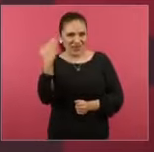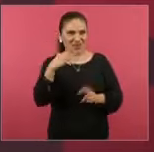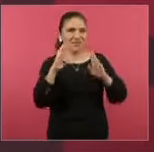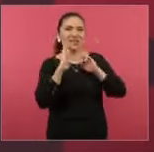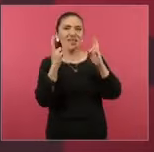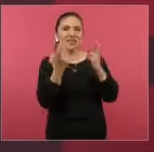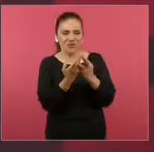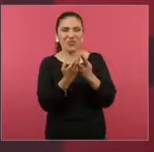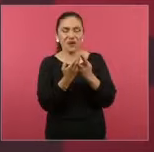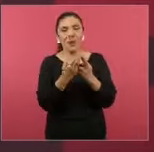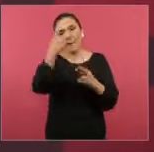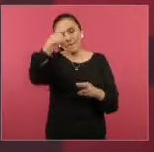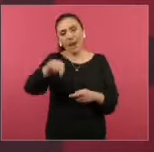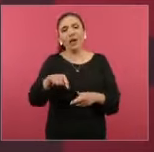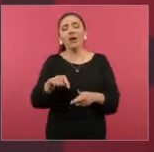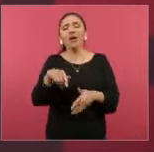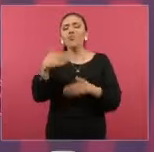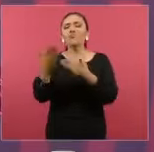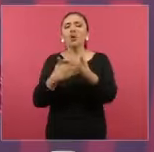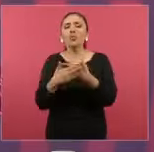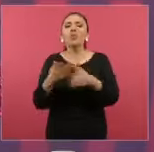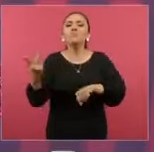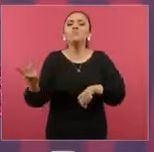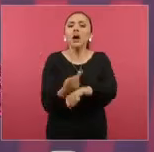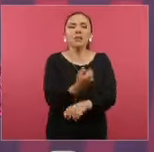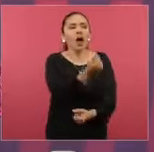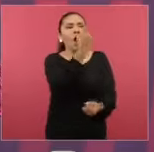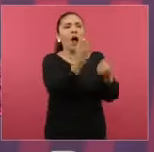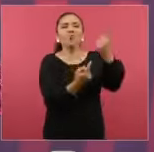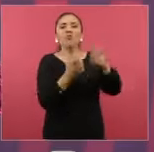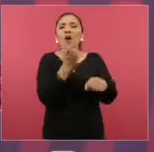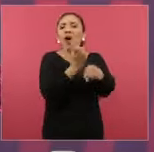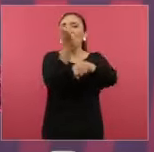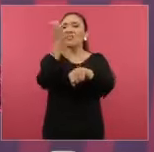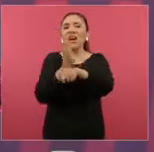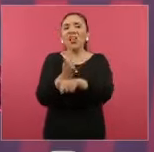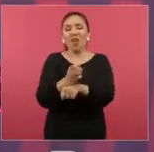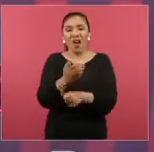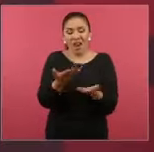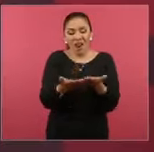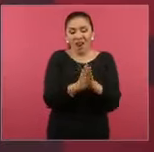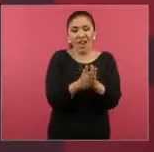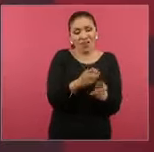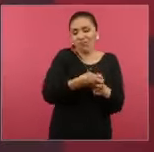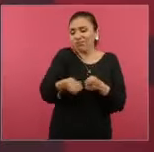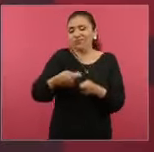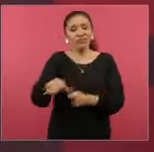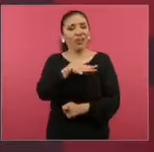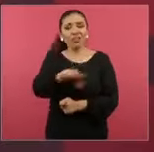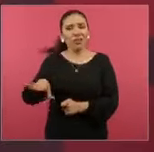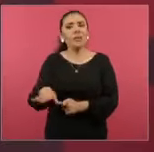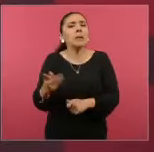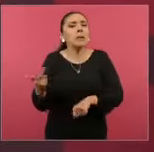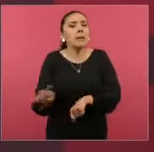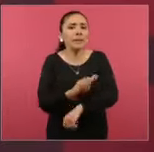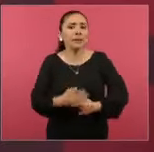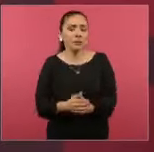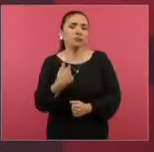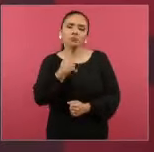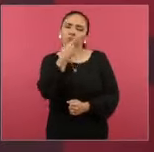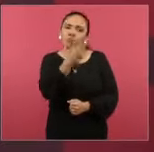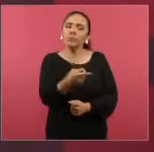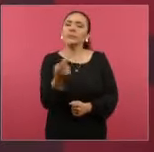platicando acerca de qué va a pasar con los estados que no quieran repartir los libros. Nosotros decimos, se tienen que